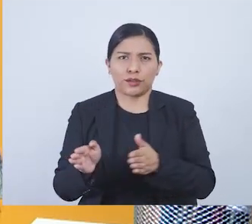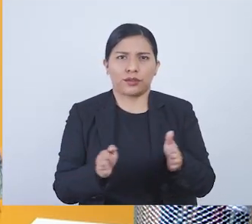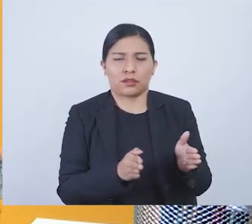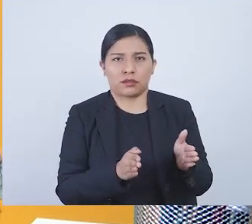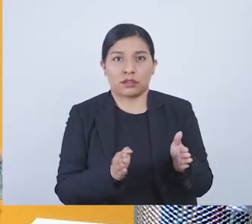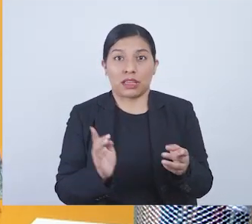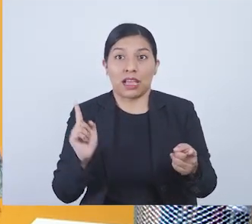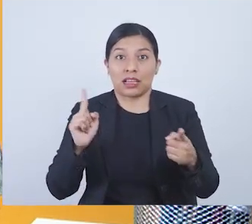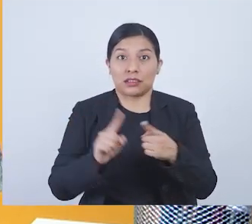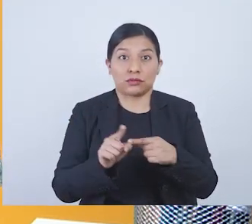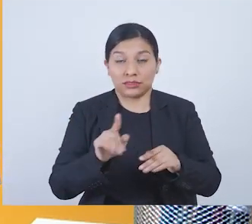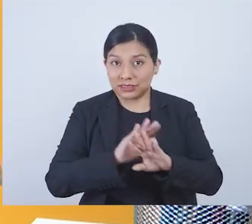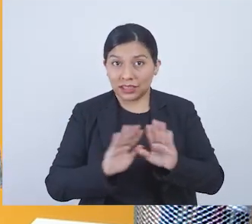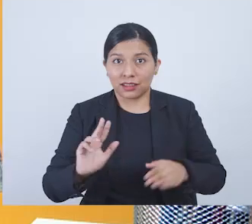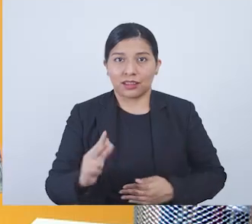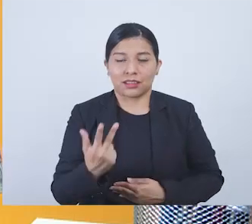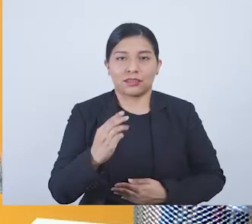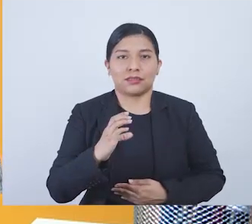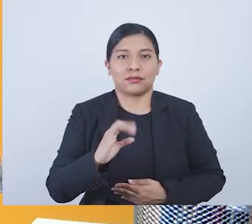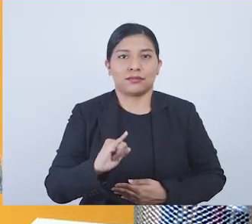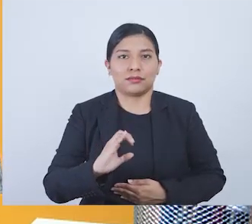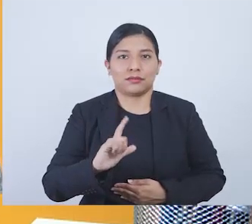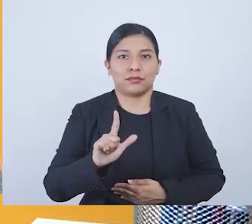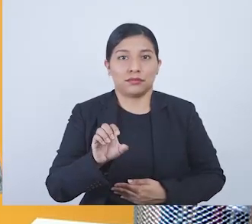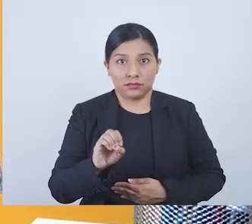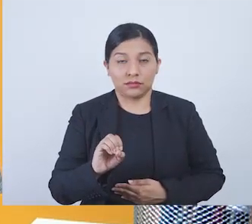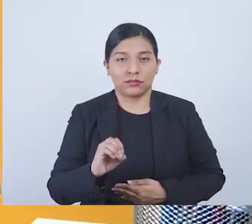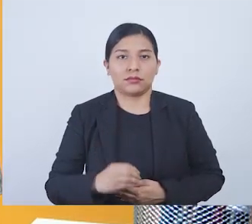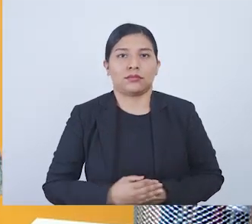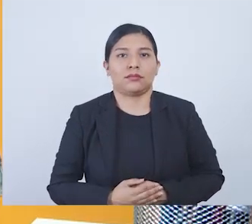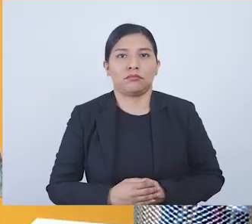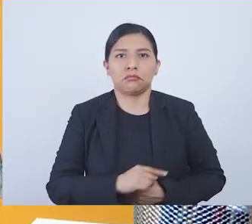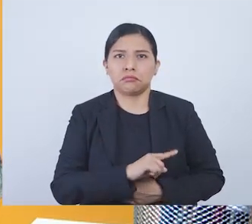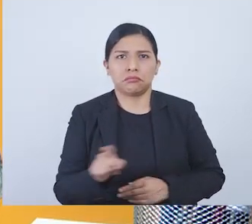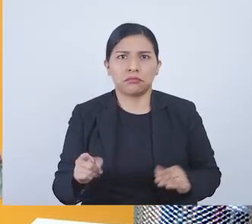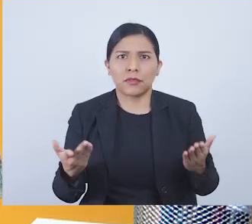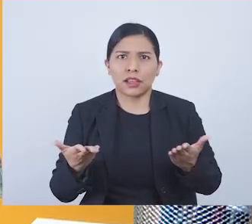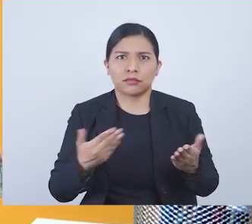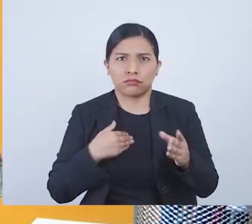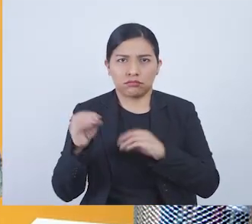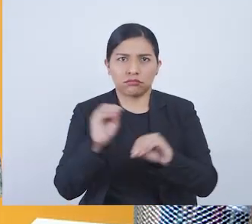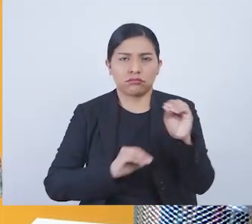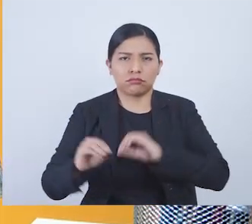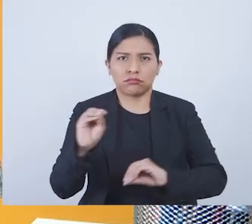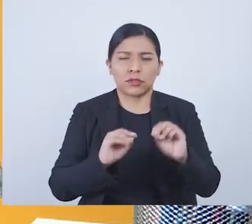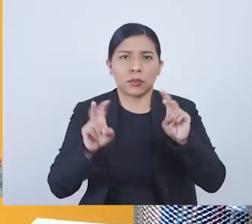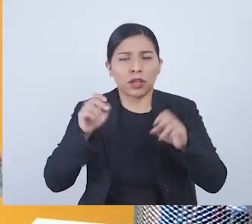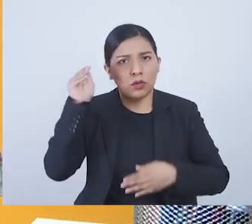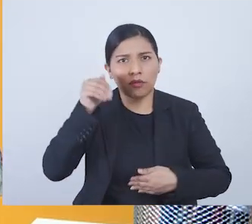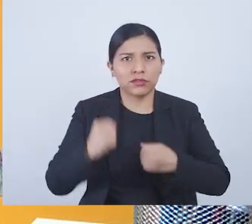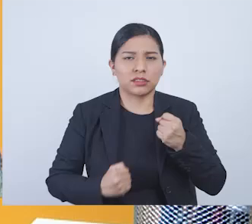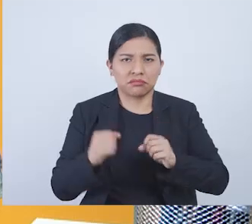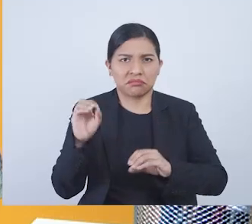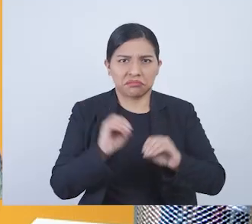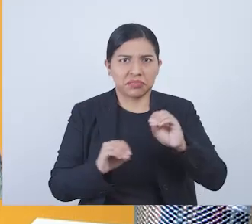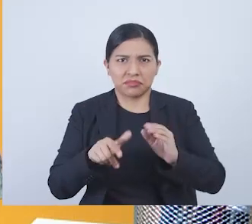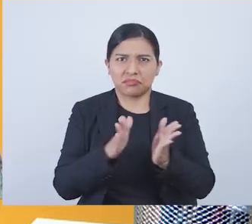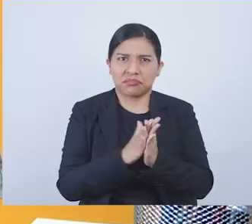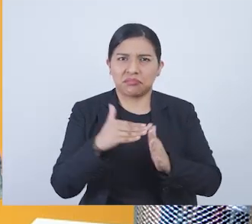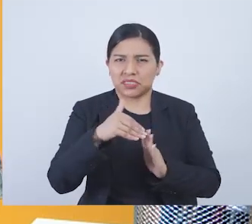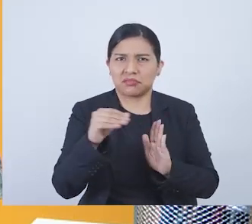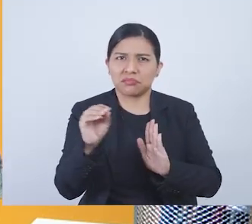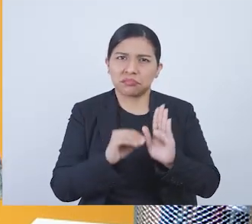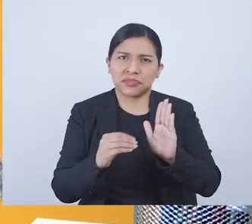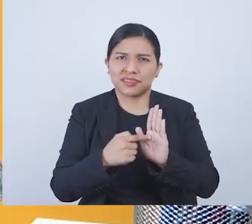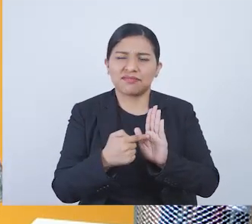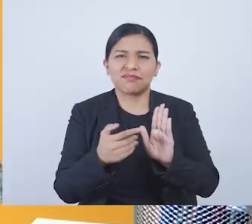a tercer ciclo preparemos una cuestión de los programas de estudio de educación física, su último